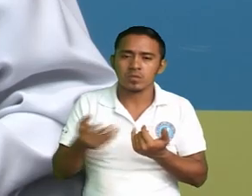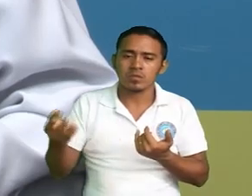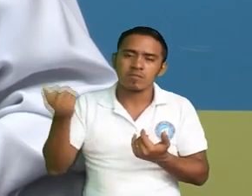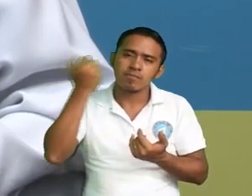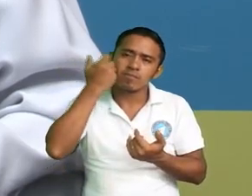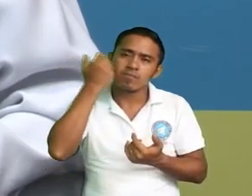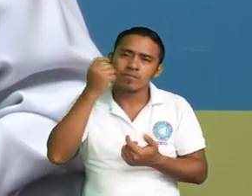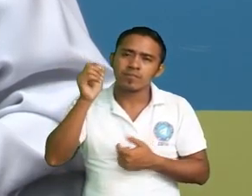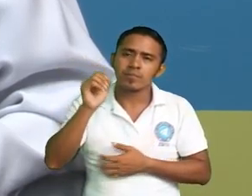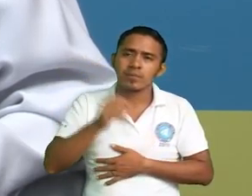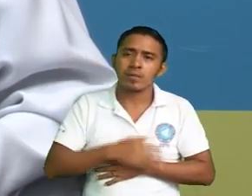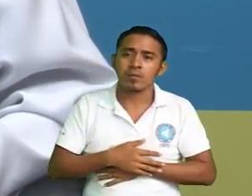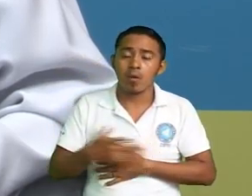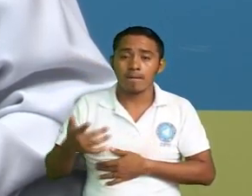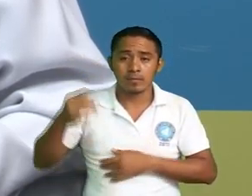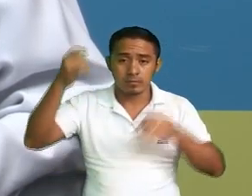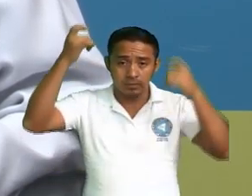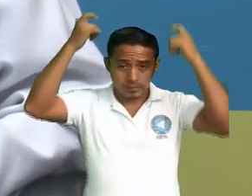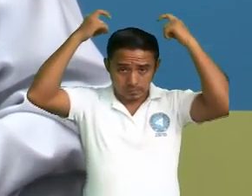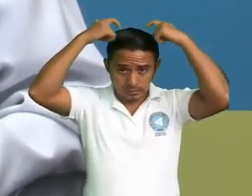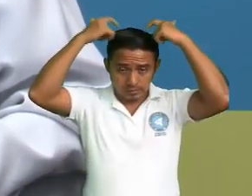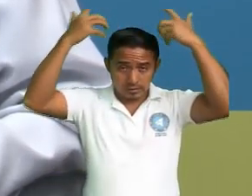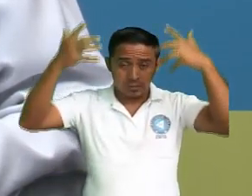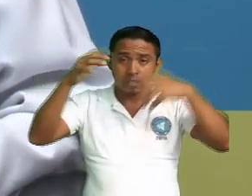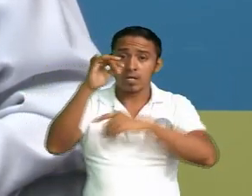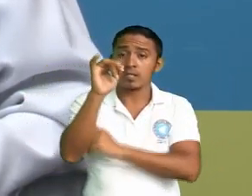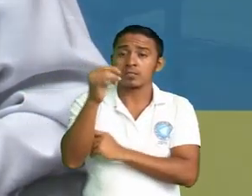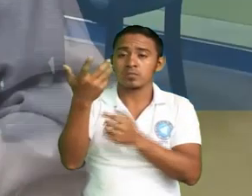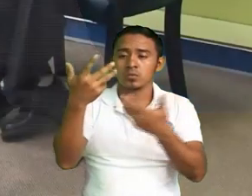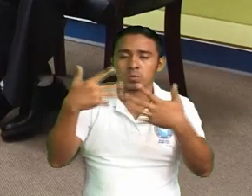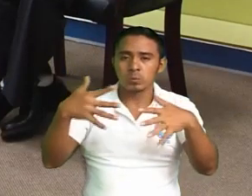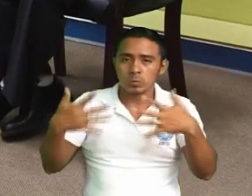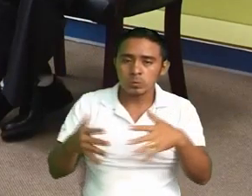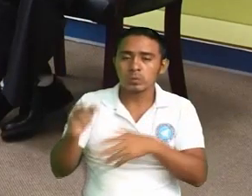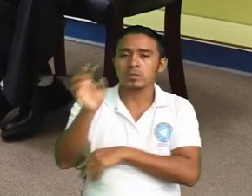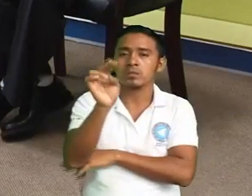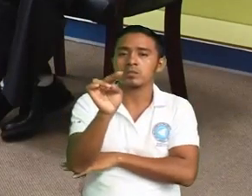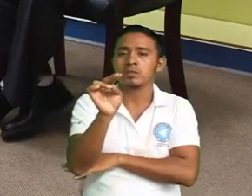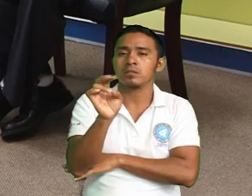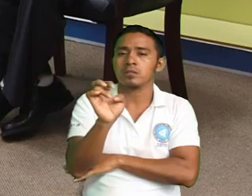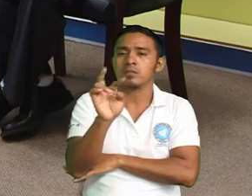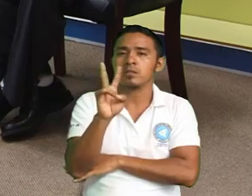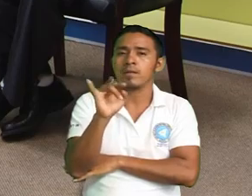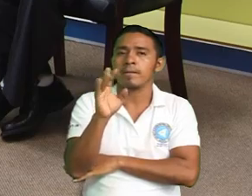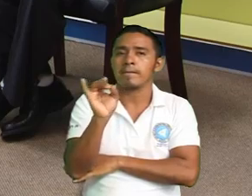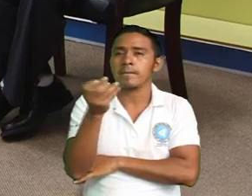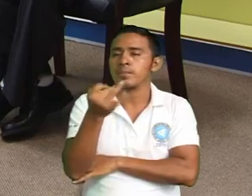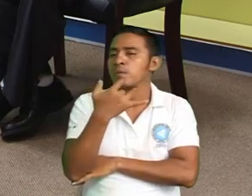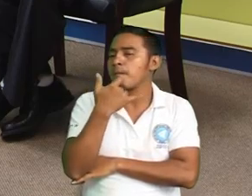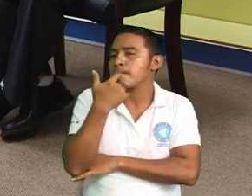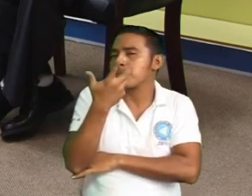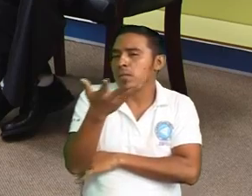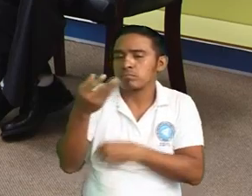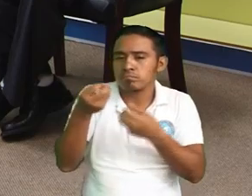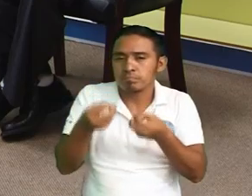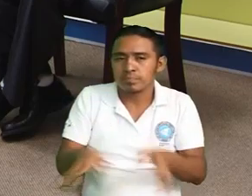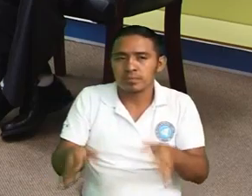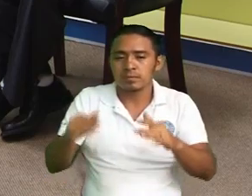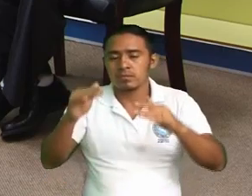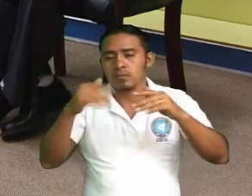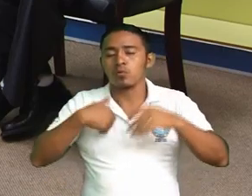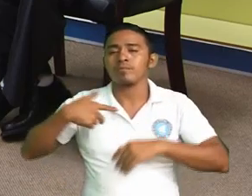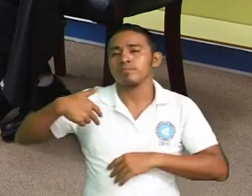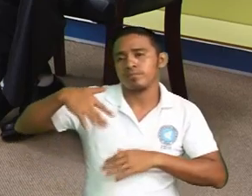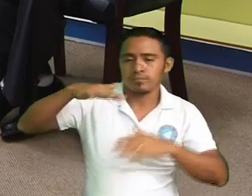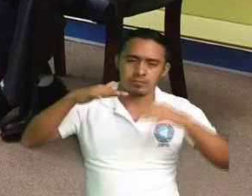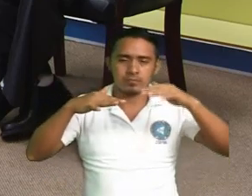infecciones del sistema nervioso central. Eso es importante lo que usted dijo, doctor. ¿Por qué precisamente que se da esa pérdida del equilibrio al